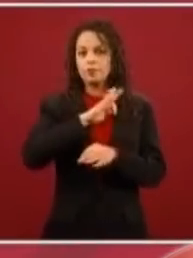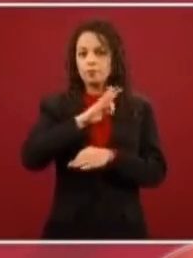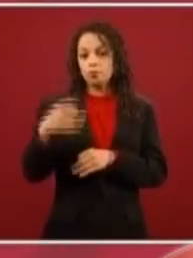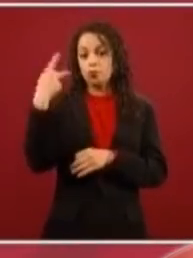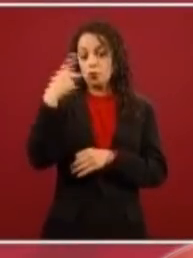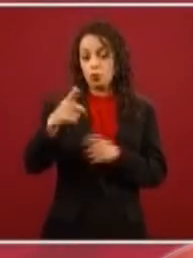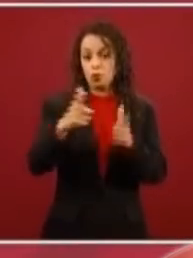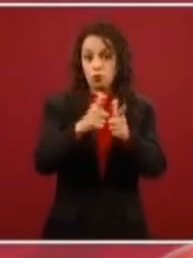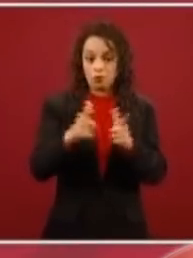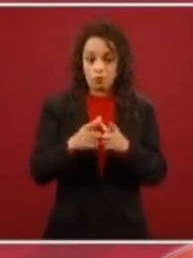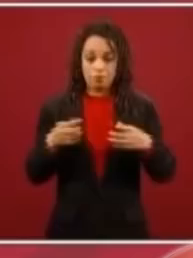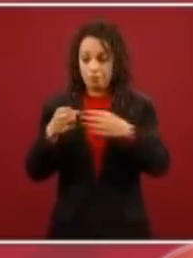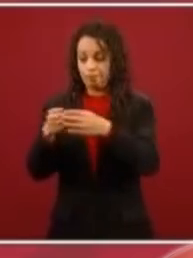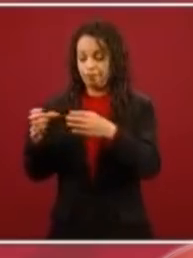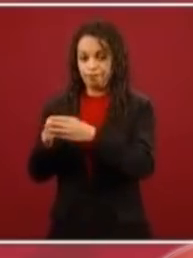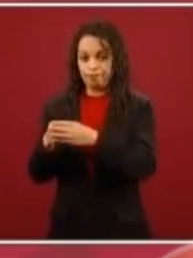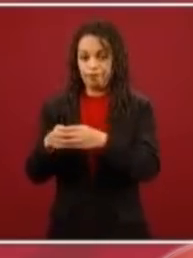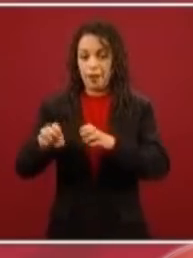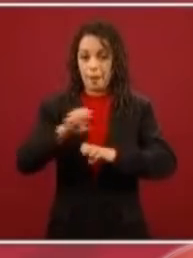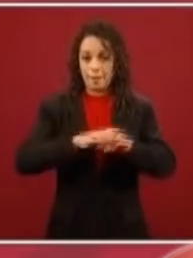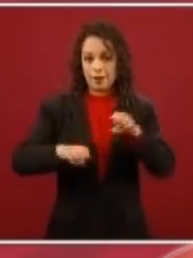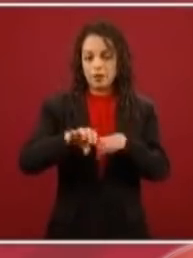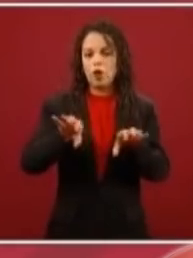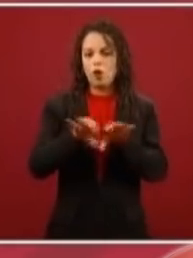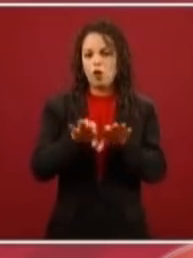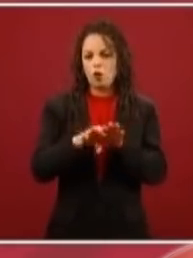empresariales para efecto de